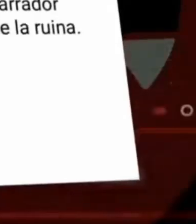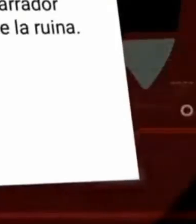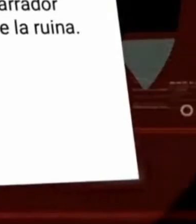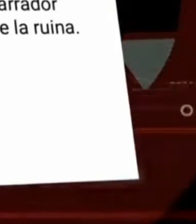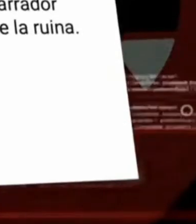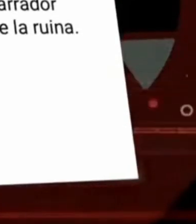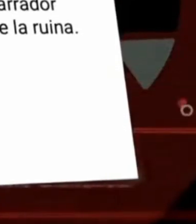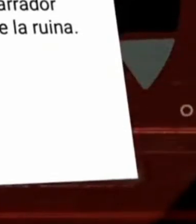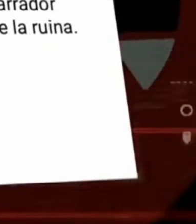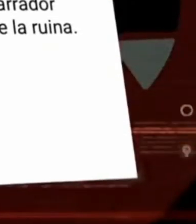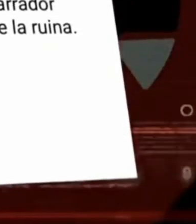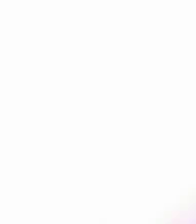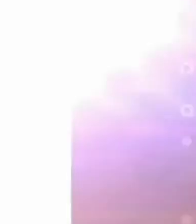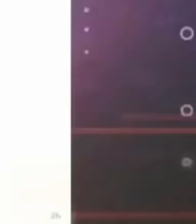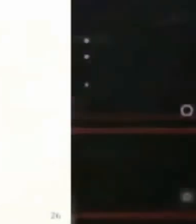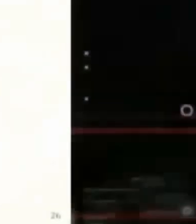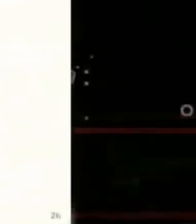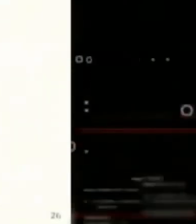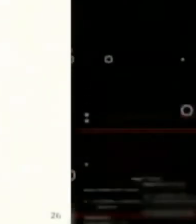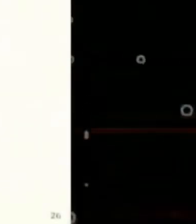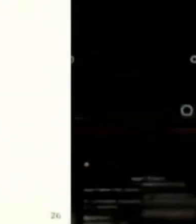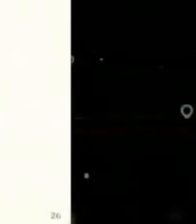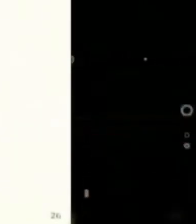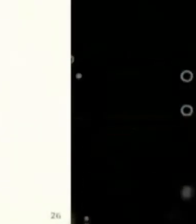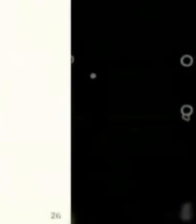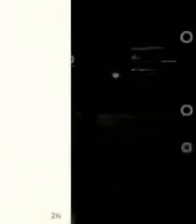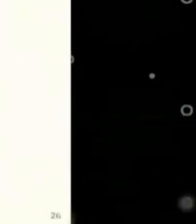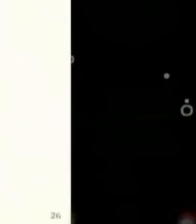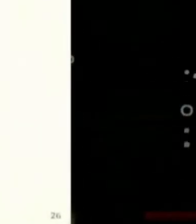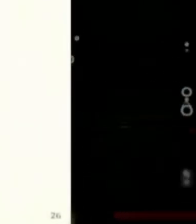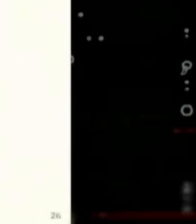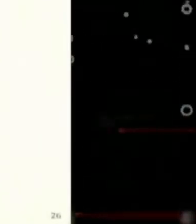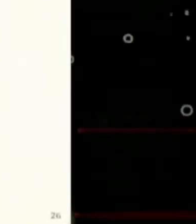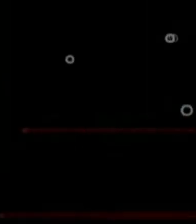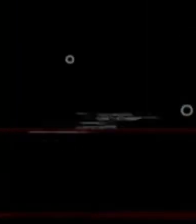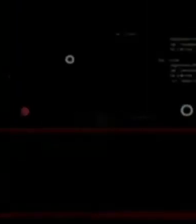Mexicanos reportó en los últimos 3 años una utilidad neta